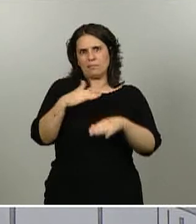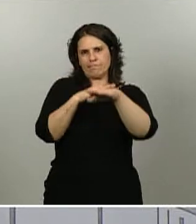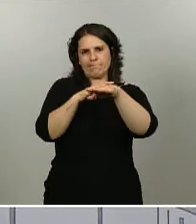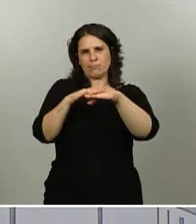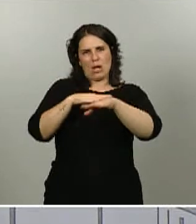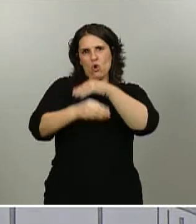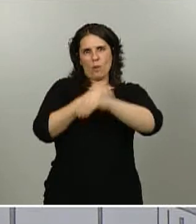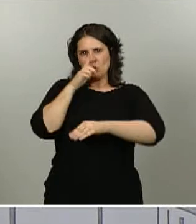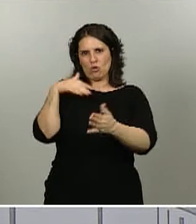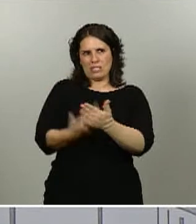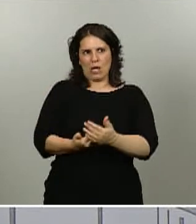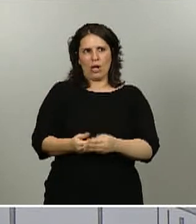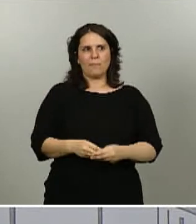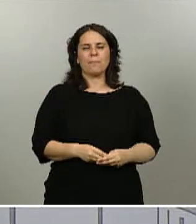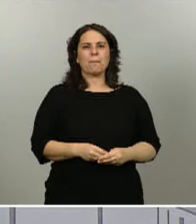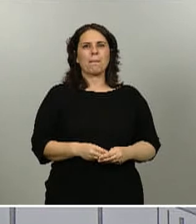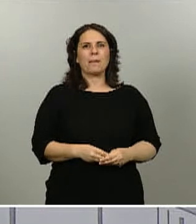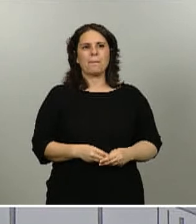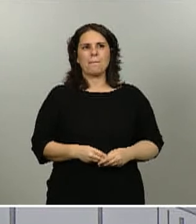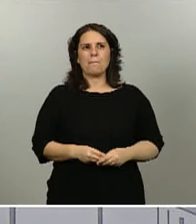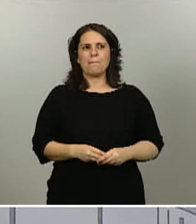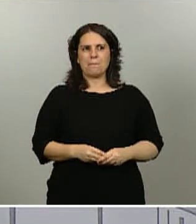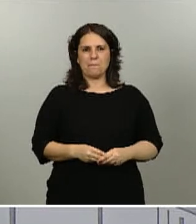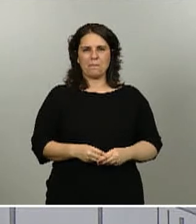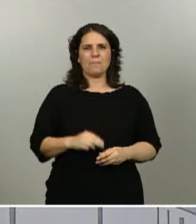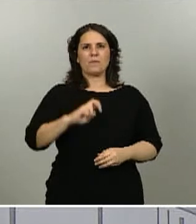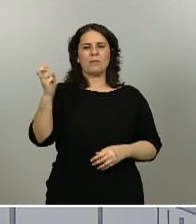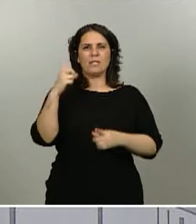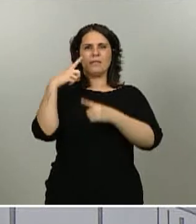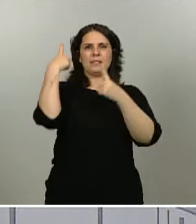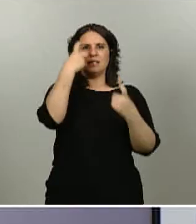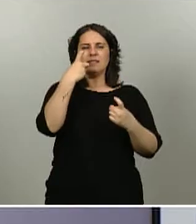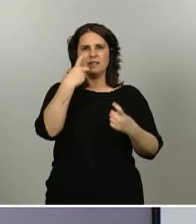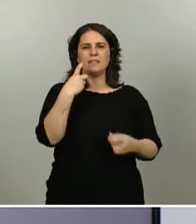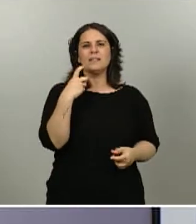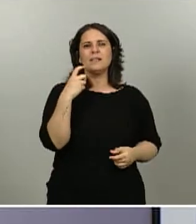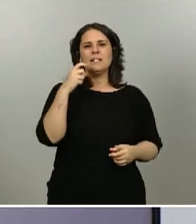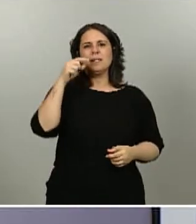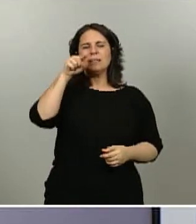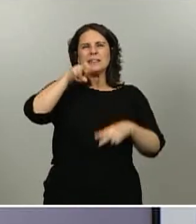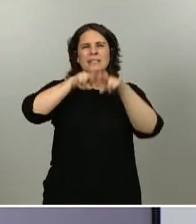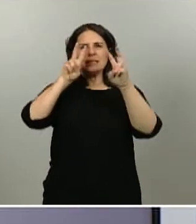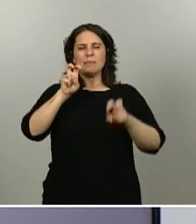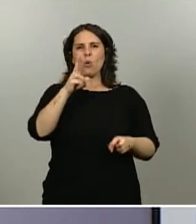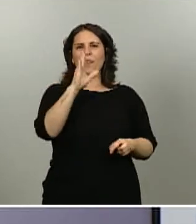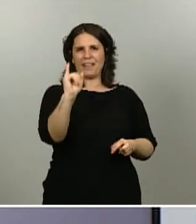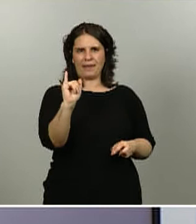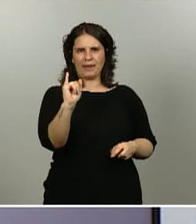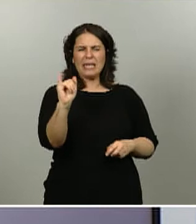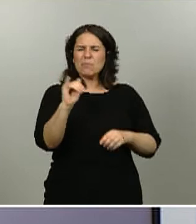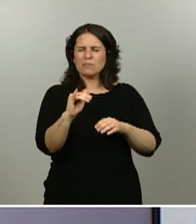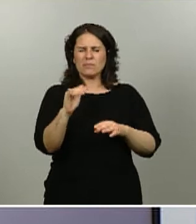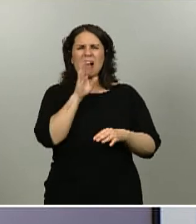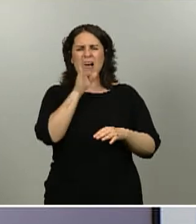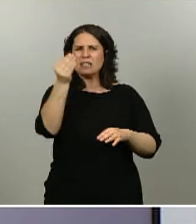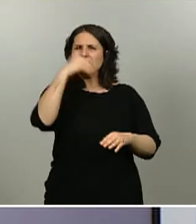fecha. La otra pregunta era sobre las UCIs y sobre, perdón, la pregunta anterior. Sí,